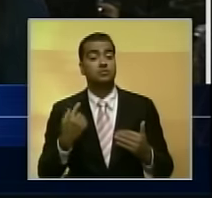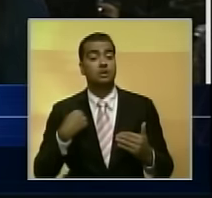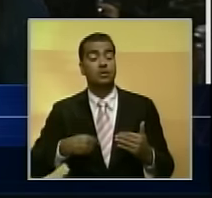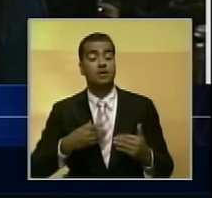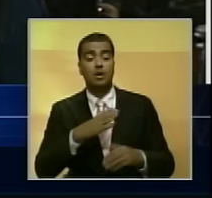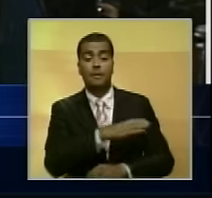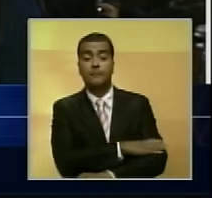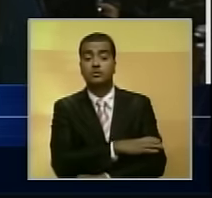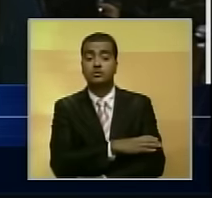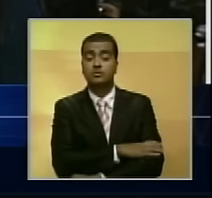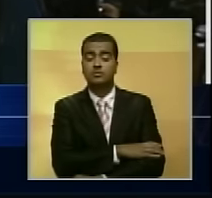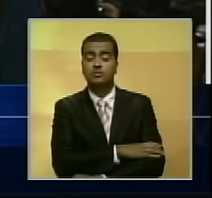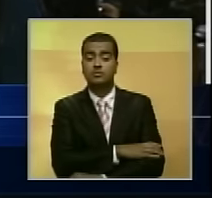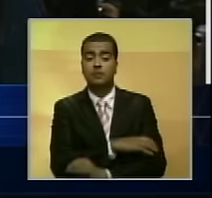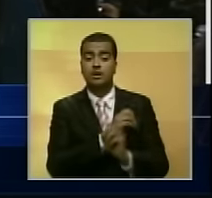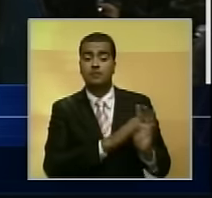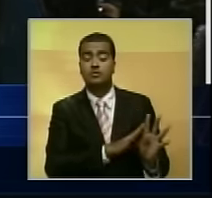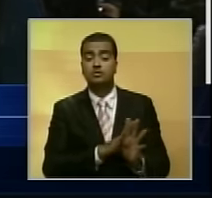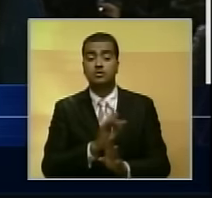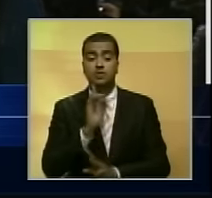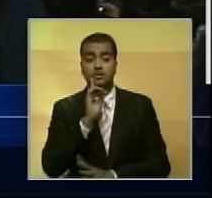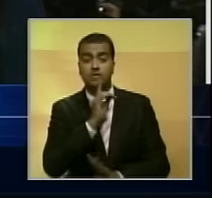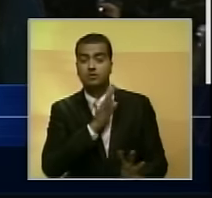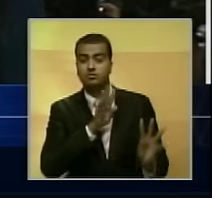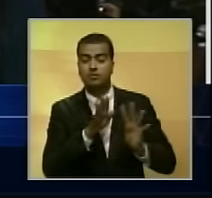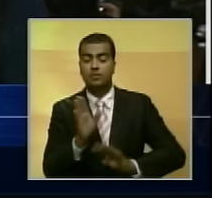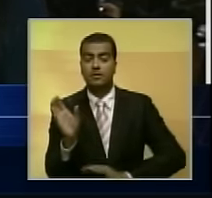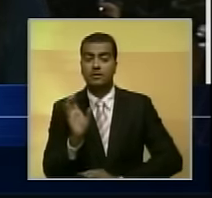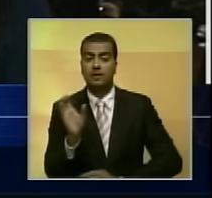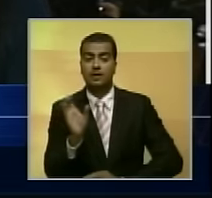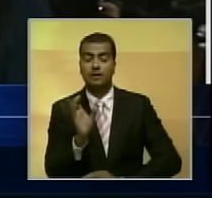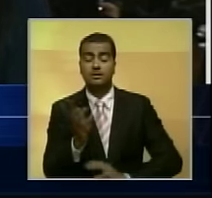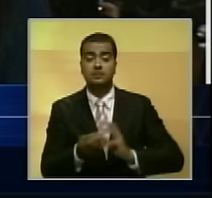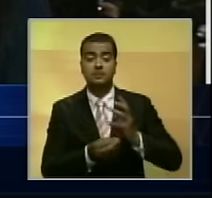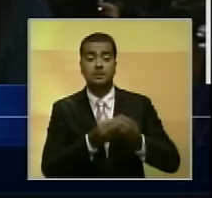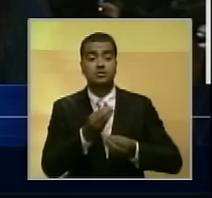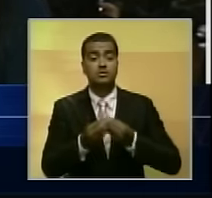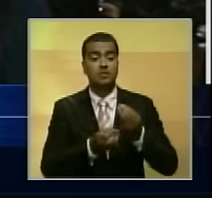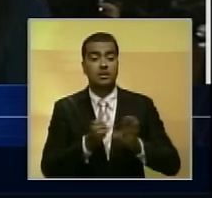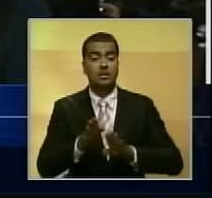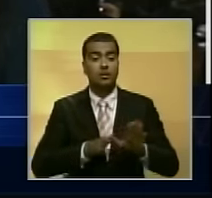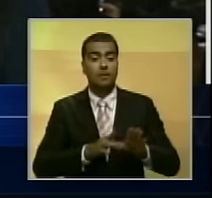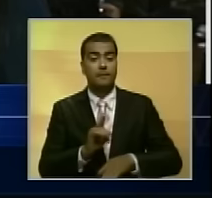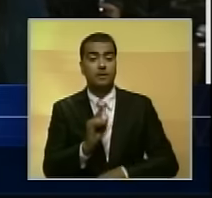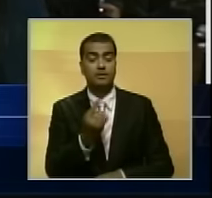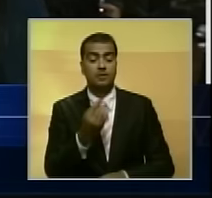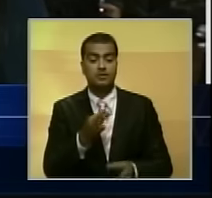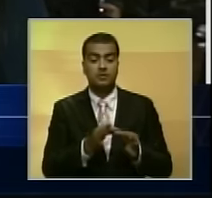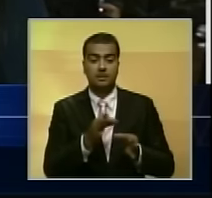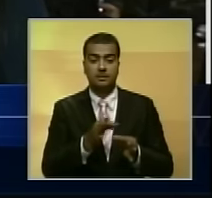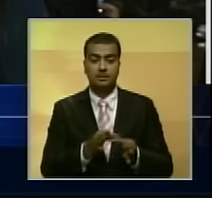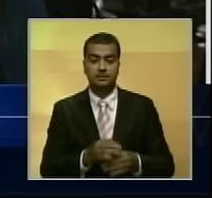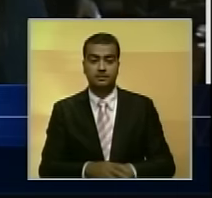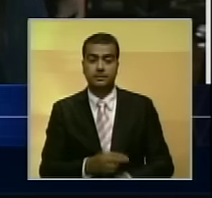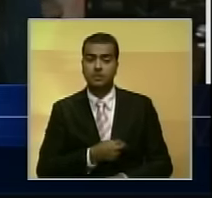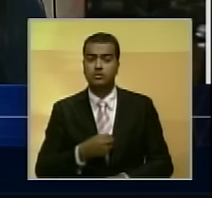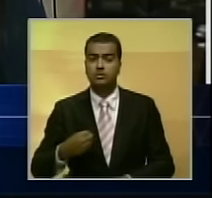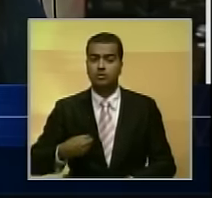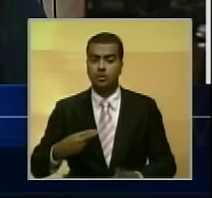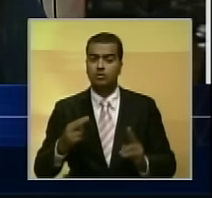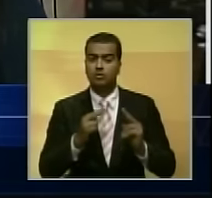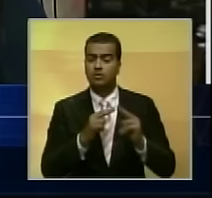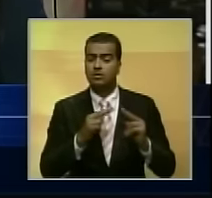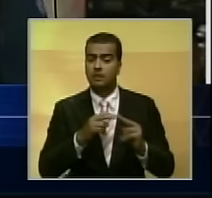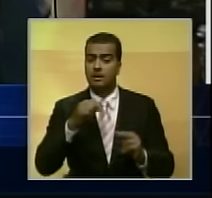la oposición para la movilización denominada Toma de Caracas, que se realizó este jueves primero de septiembre. Nosotros vamos a